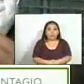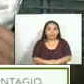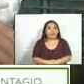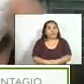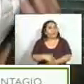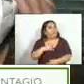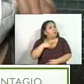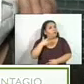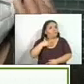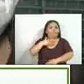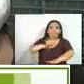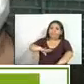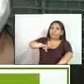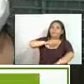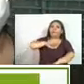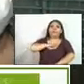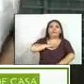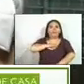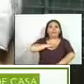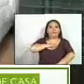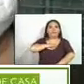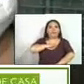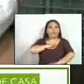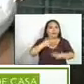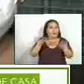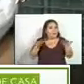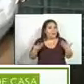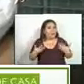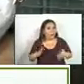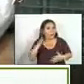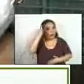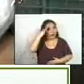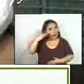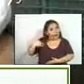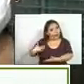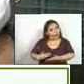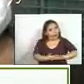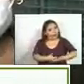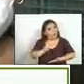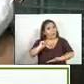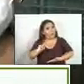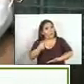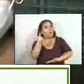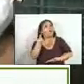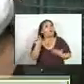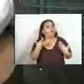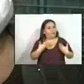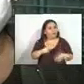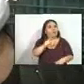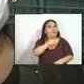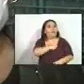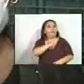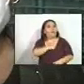satisfecha de que ya mi primera hija va a ser una ciudadana responsable y que va a tener